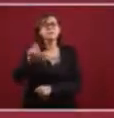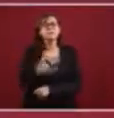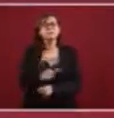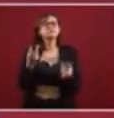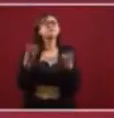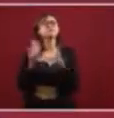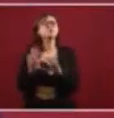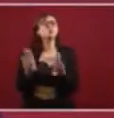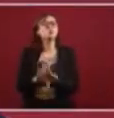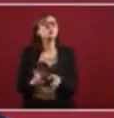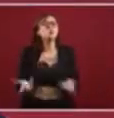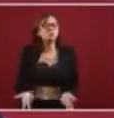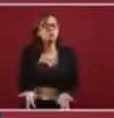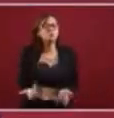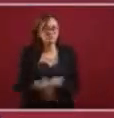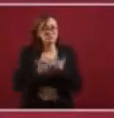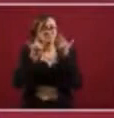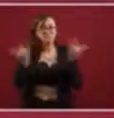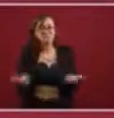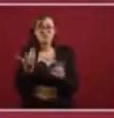sus antecedentes